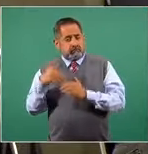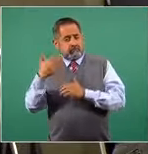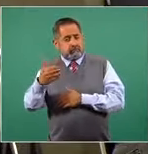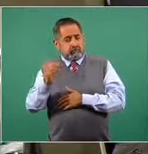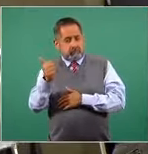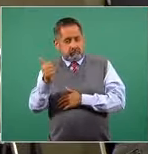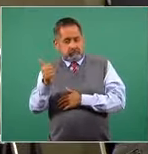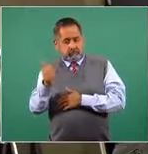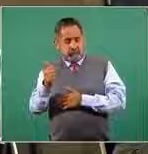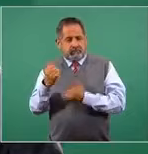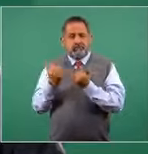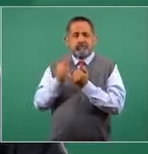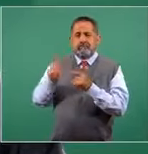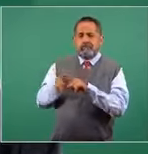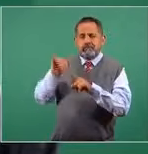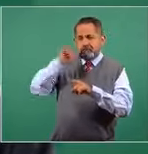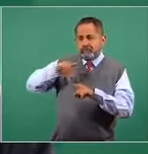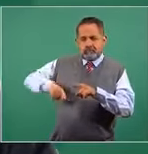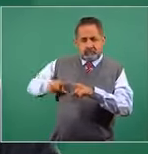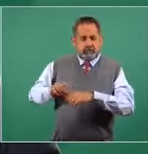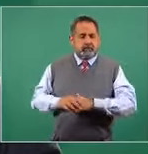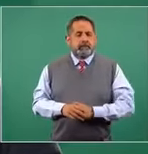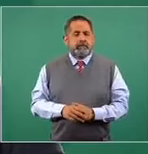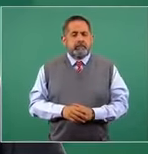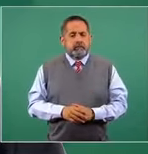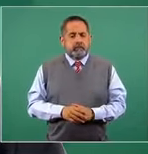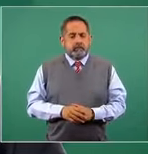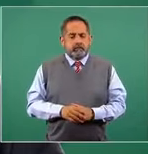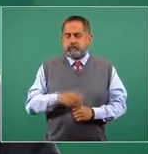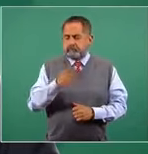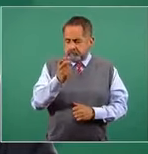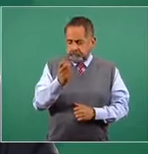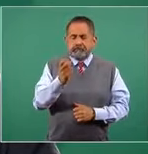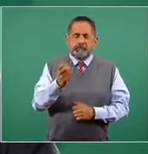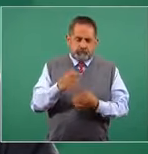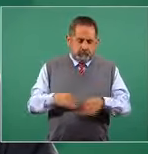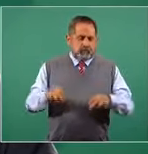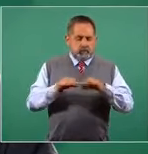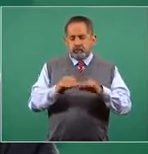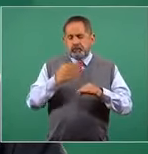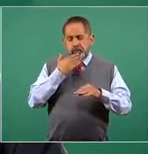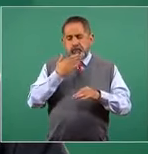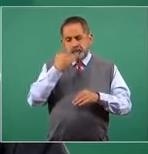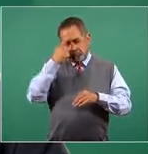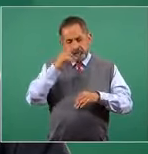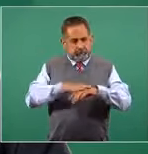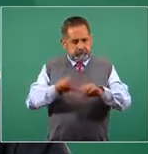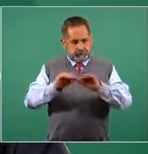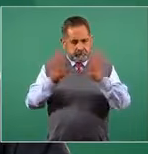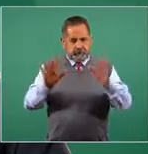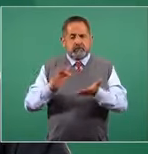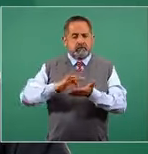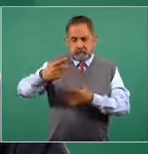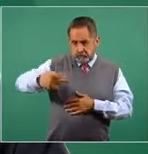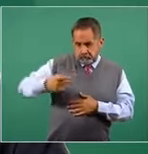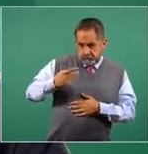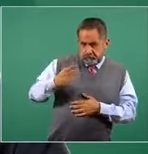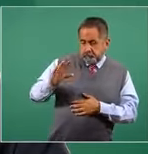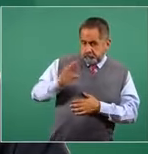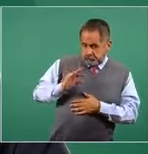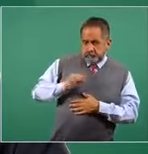jefa de gobierno? Gracias. Qué amable, muchas gracias. Esto es muy importante que quede claro y gracias por